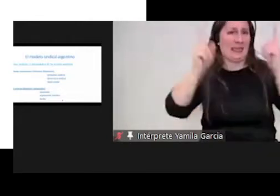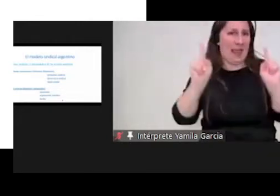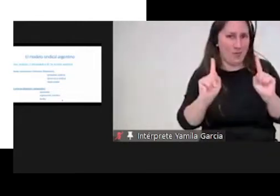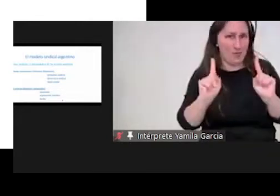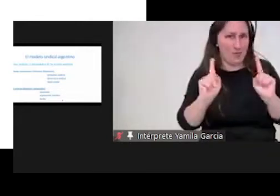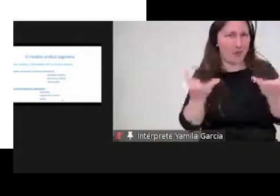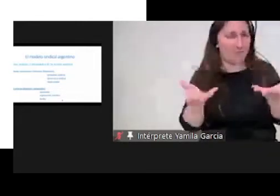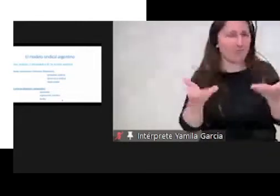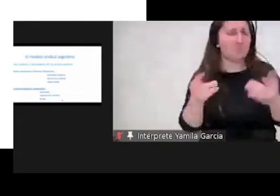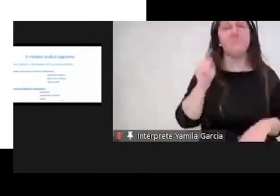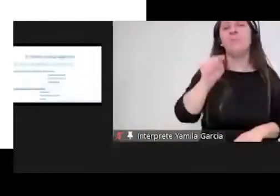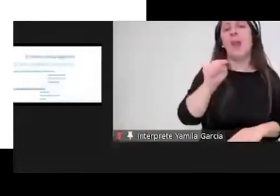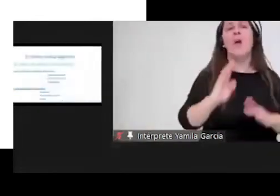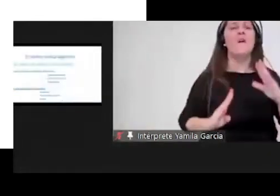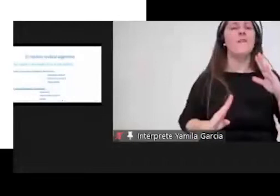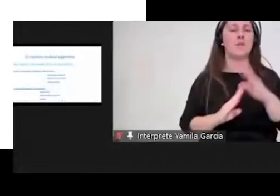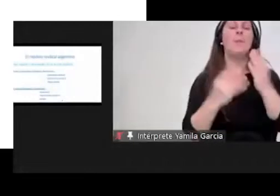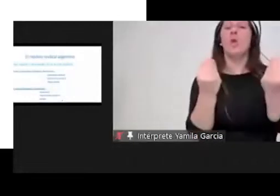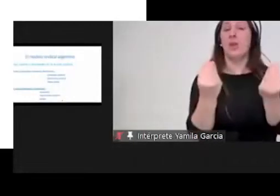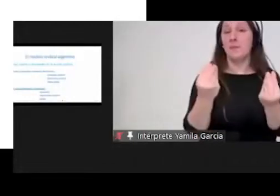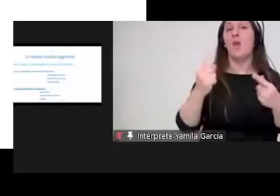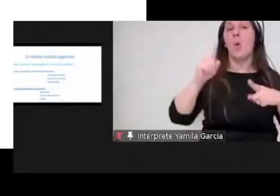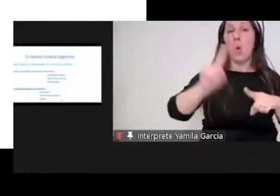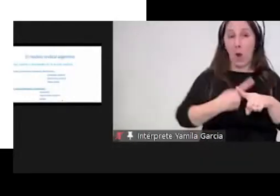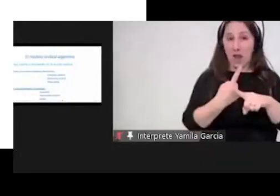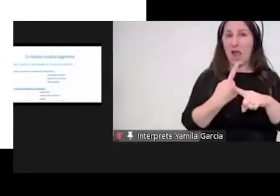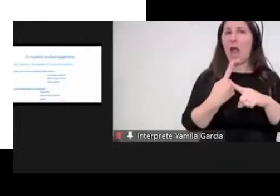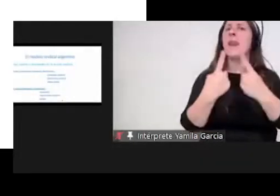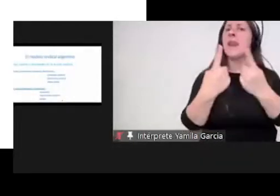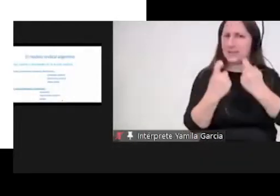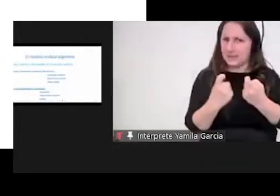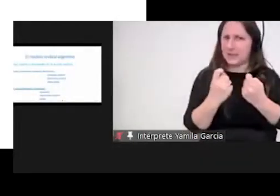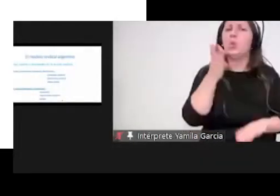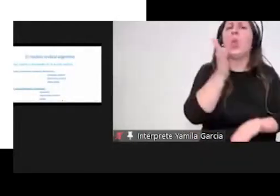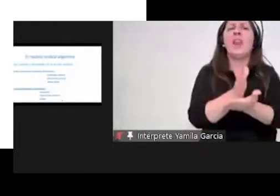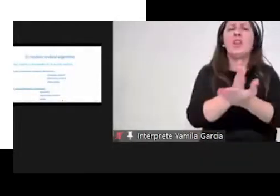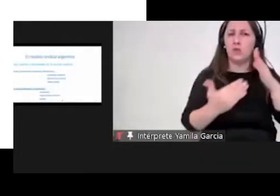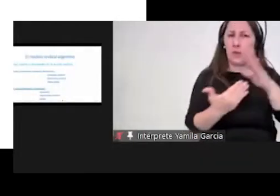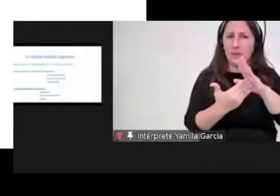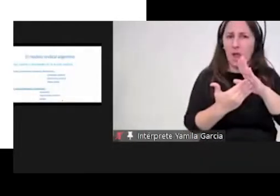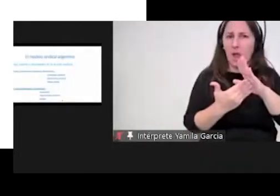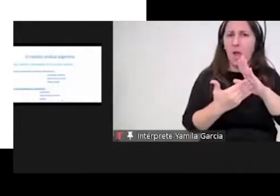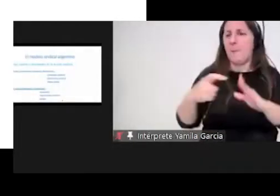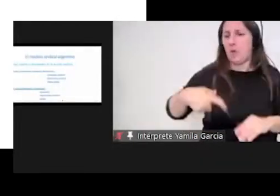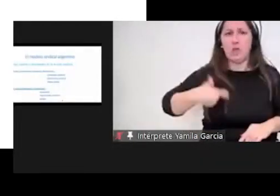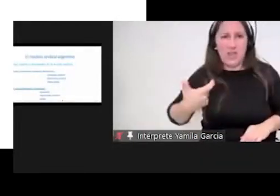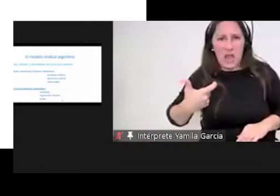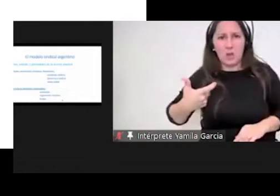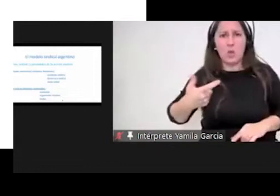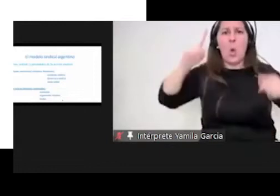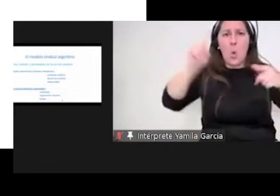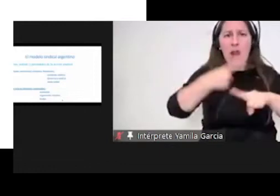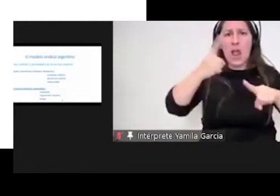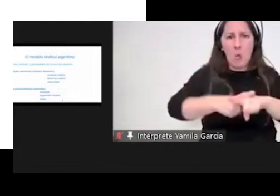Ahora, lo fundamental, a ver, porque la huelga es un elemento necesario, es un derecho fundamental. Ahora los sindicatos tampoco están haciendo huelga. Van a la huelga